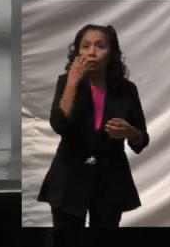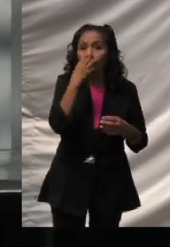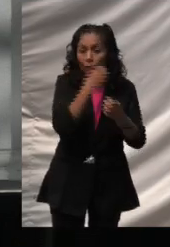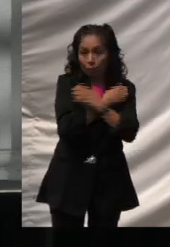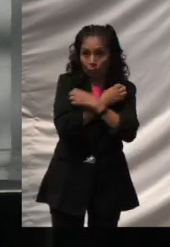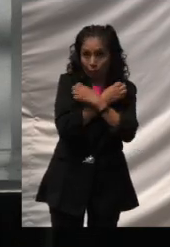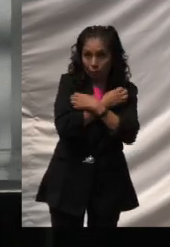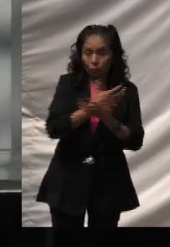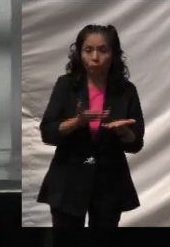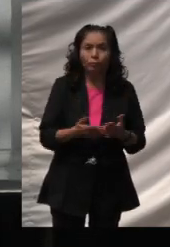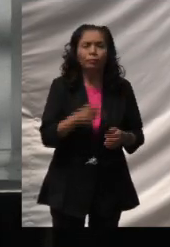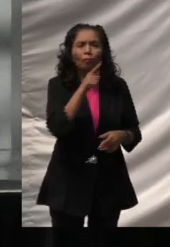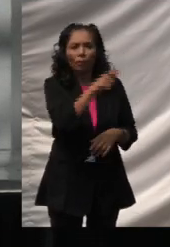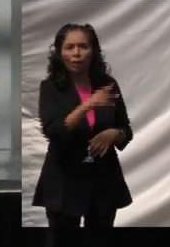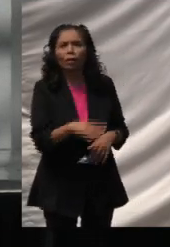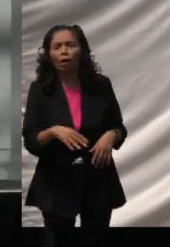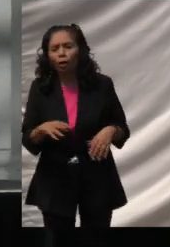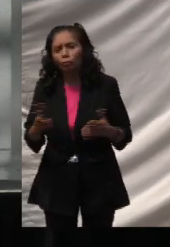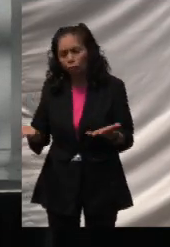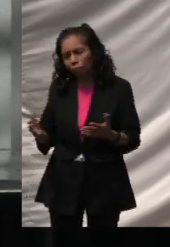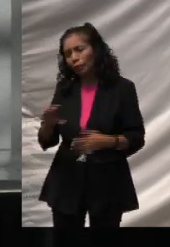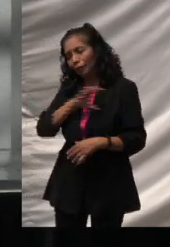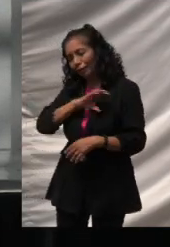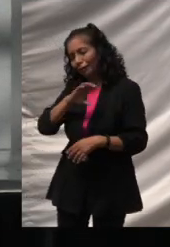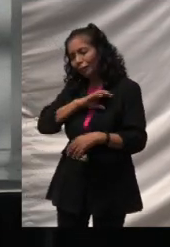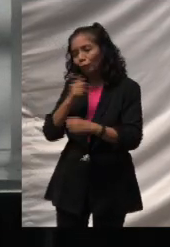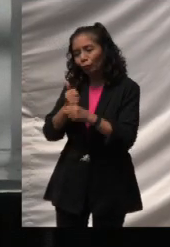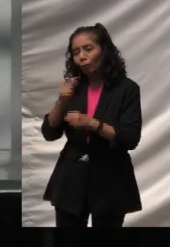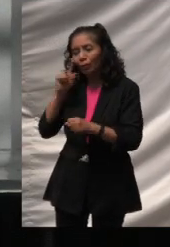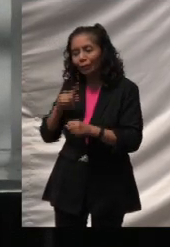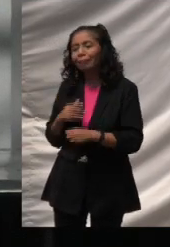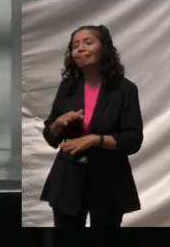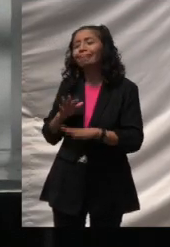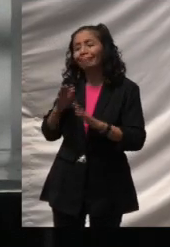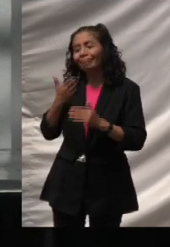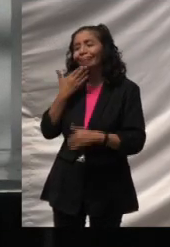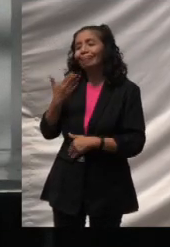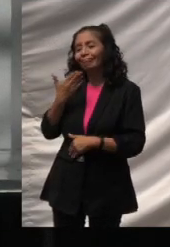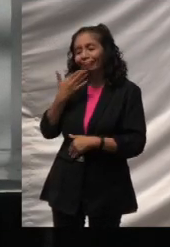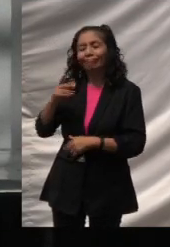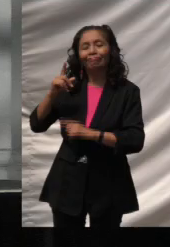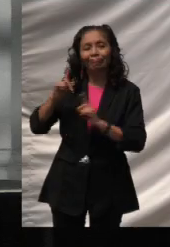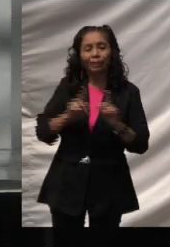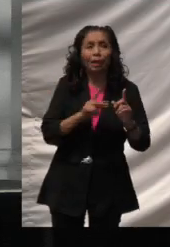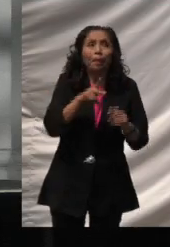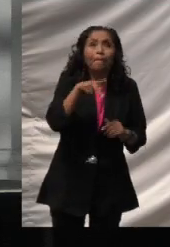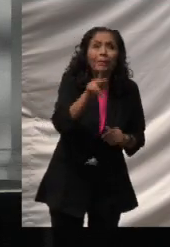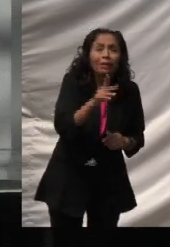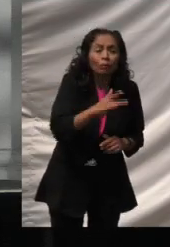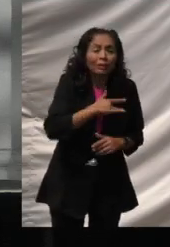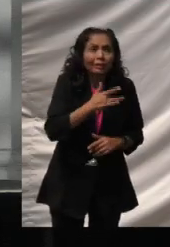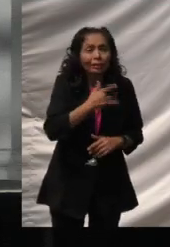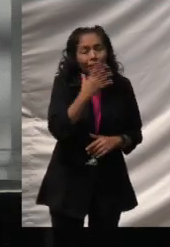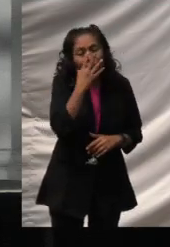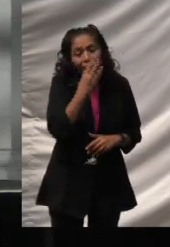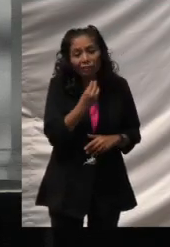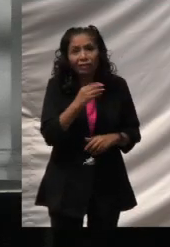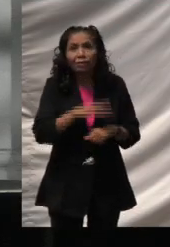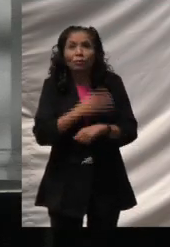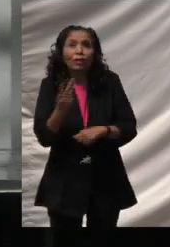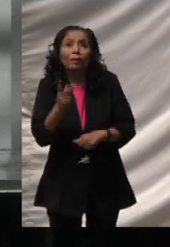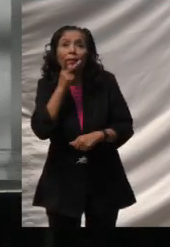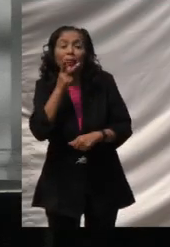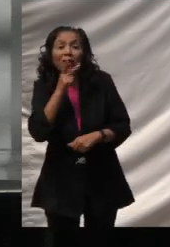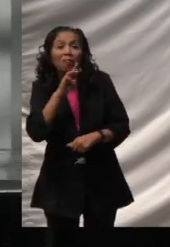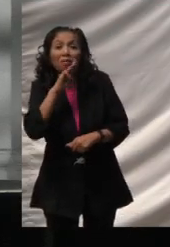por el cariño que le tenía a su abuelita, hacía exactamente lo que le decía. Sin embargo, se sentía triste porque sus padres no podían estar con